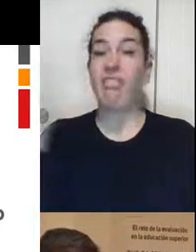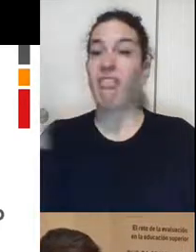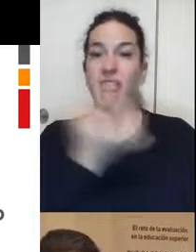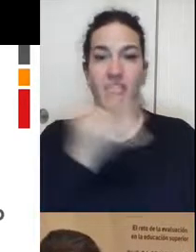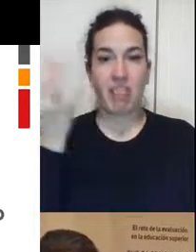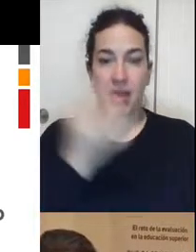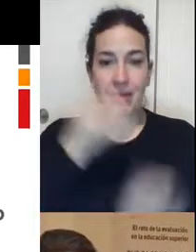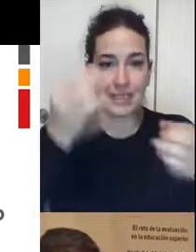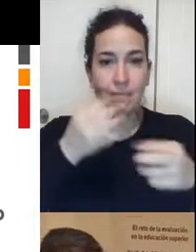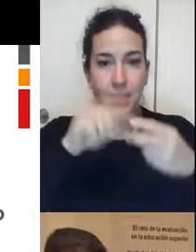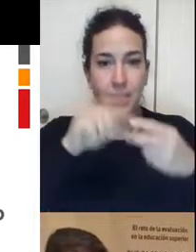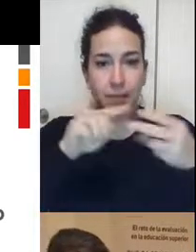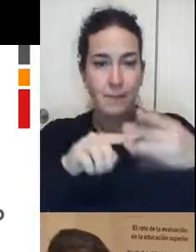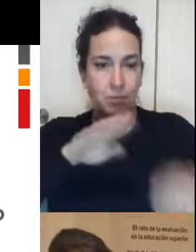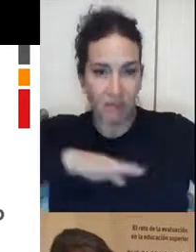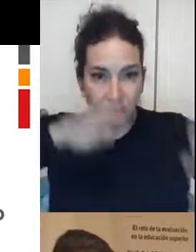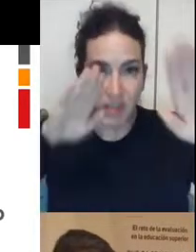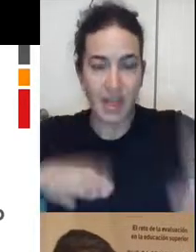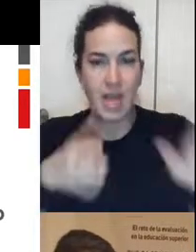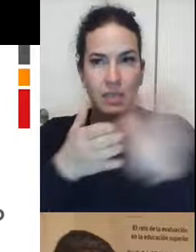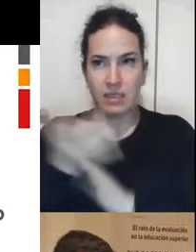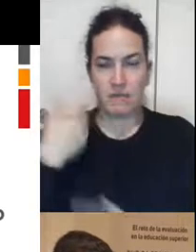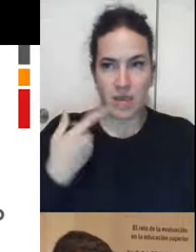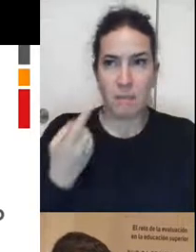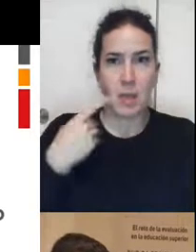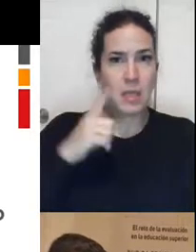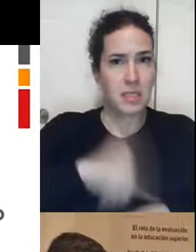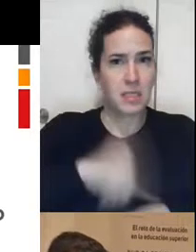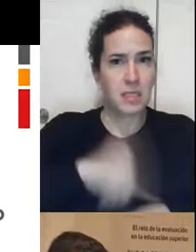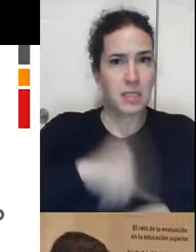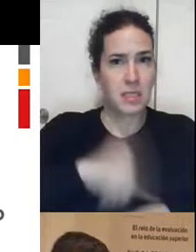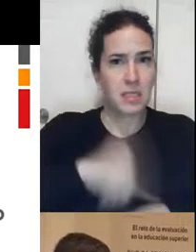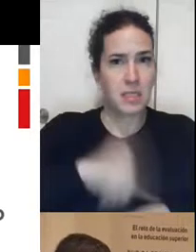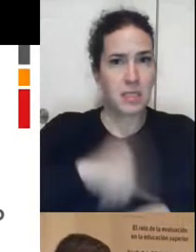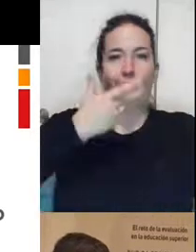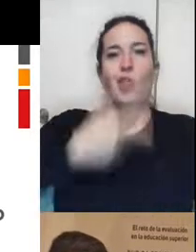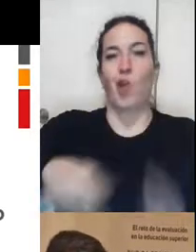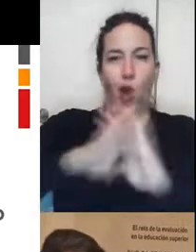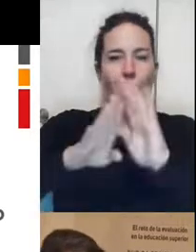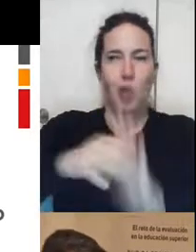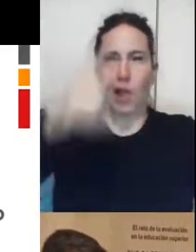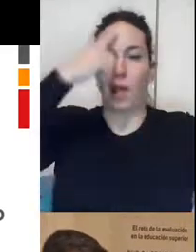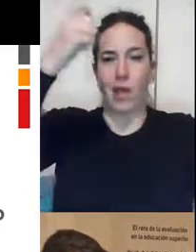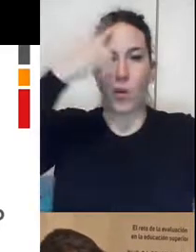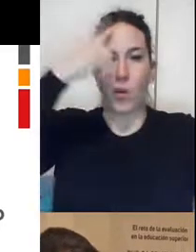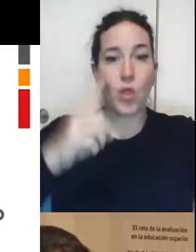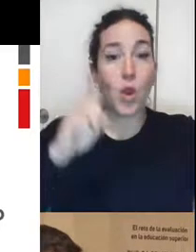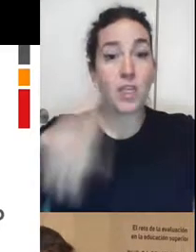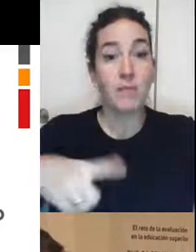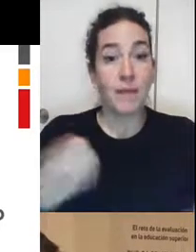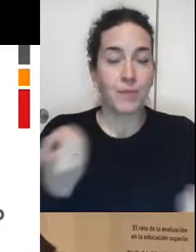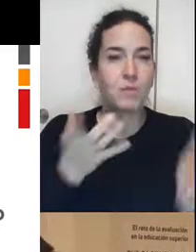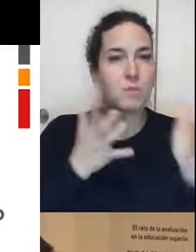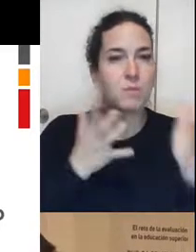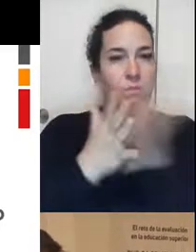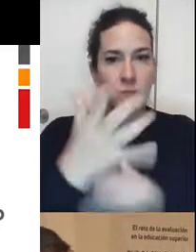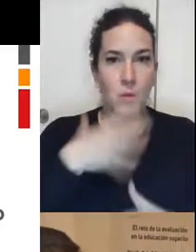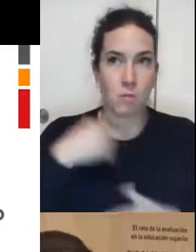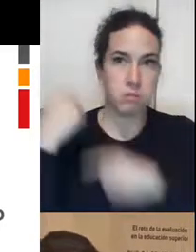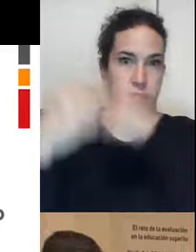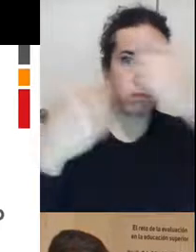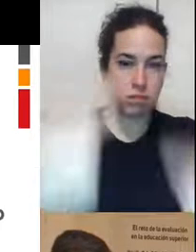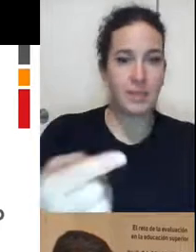tener también fidelidad, es decir, ser reconocible después del pasado el tiempo, fecundidad, tener fuerza para poder ser transmitido, y